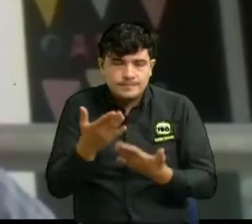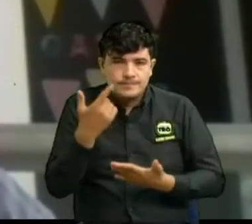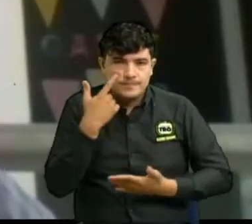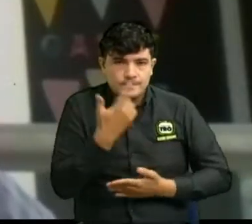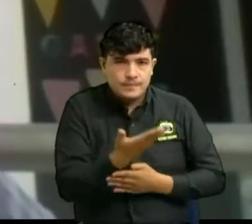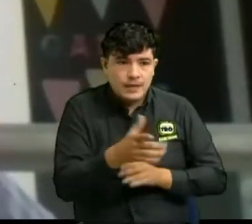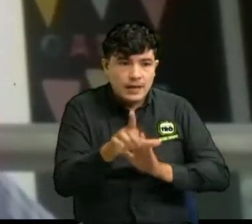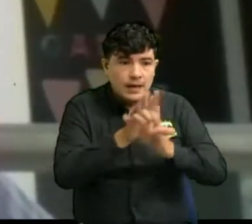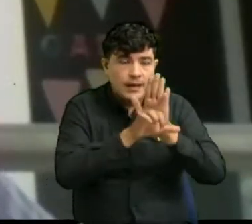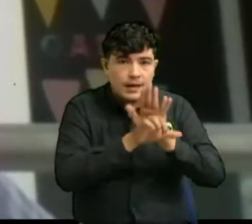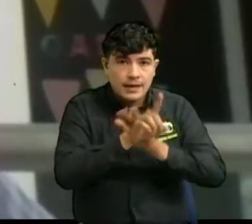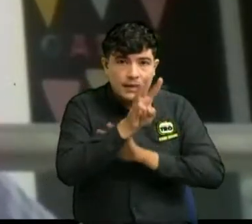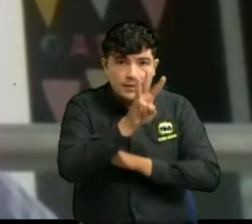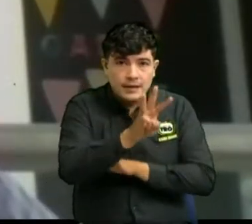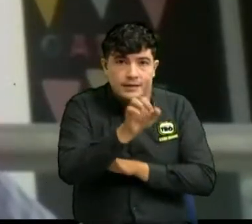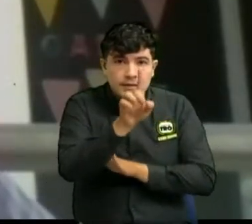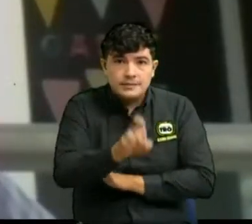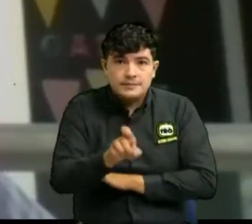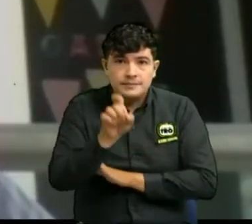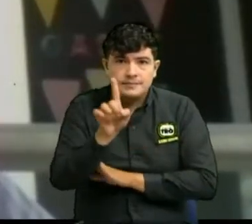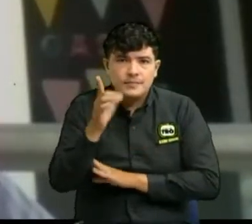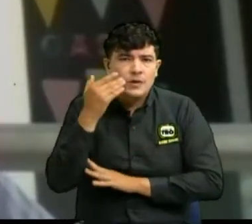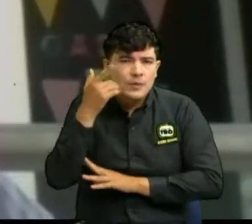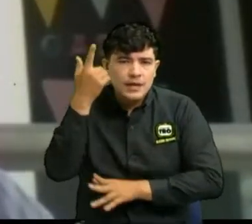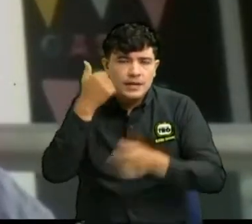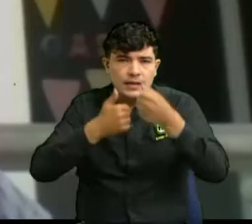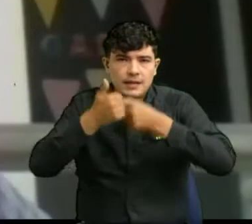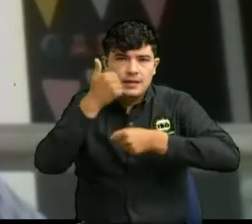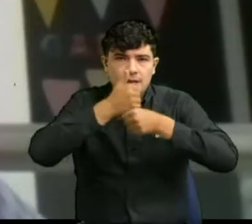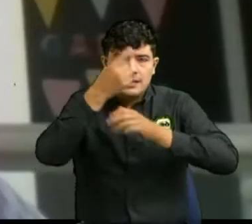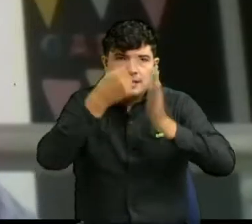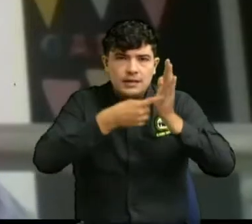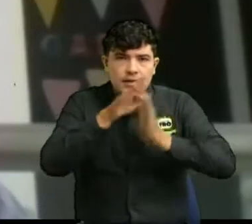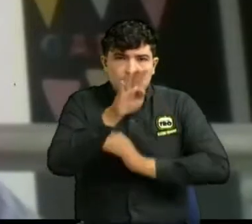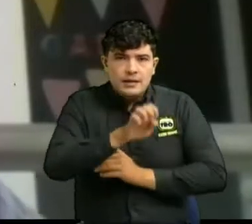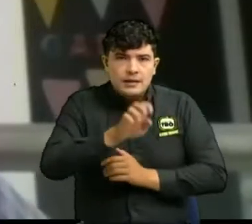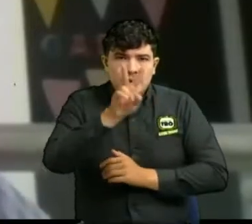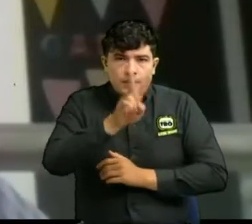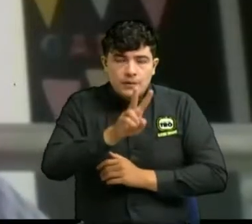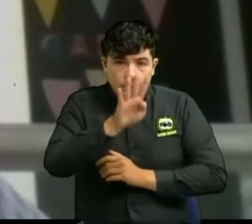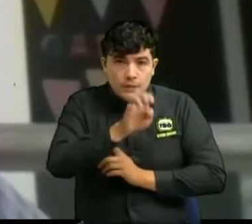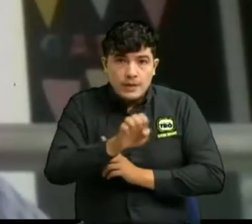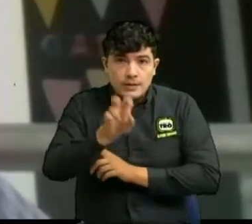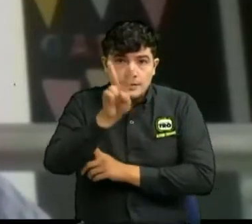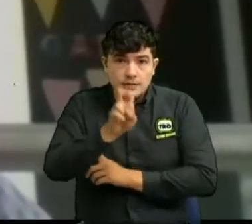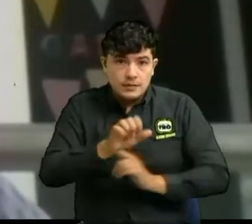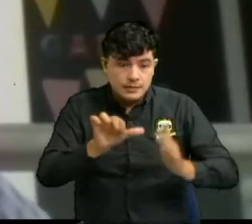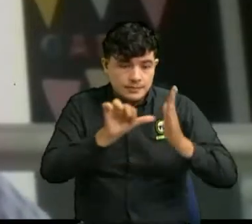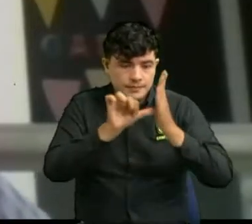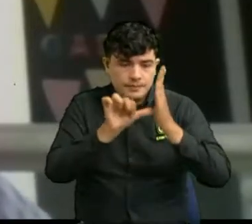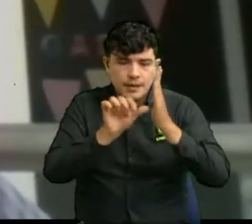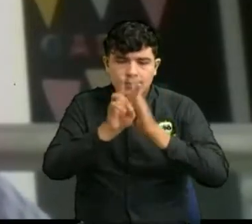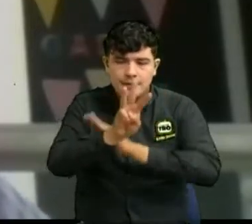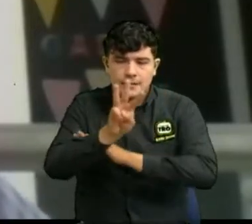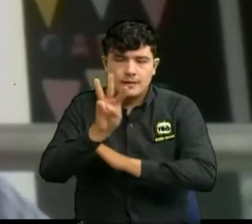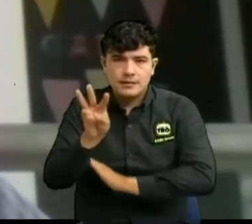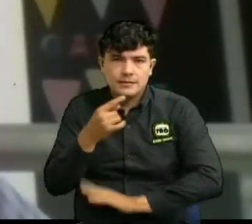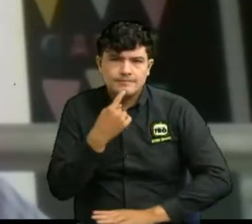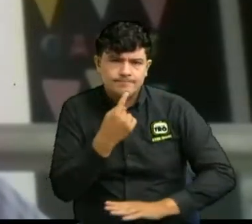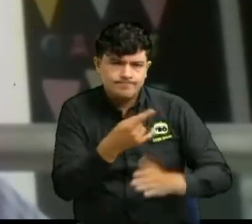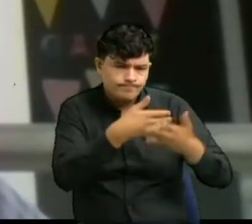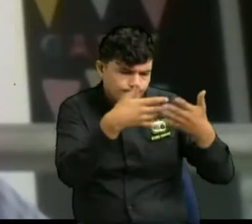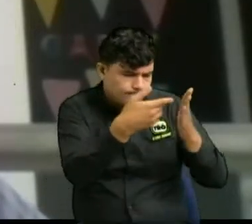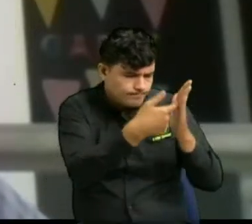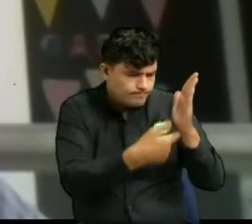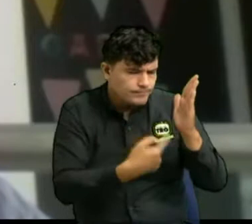ley 361 de 1997, en su artículo 33, señaló que aquellas personas